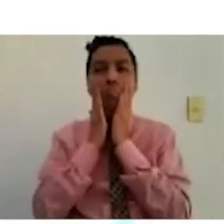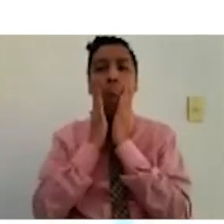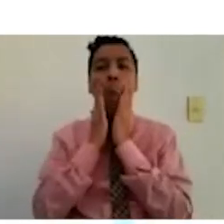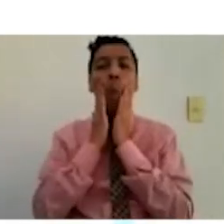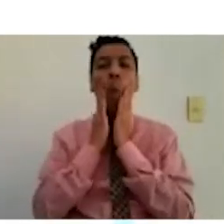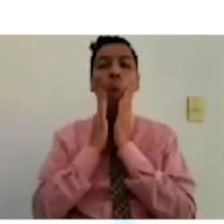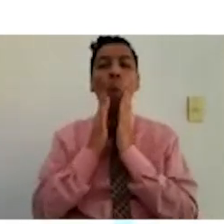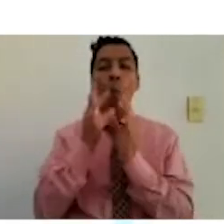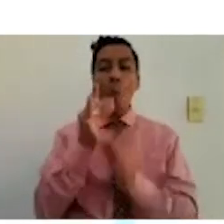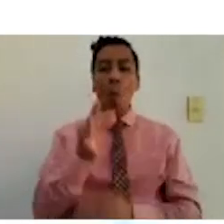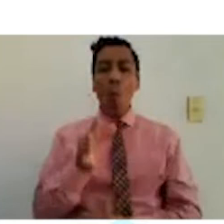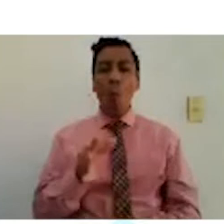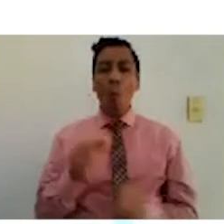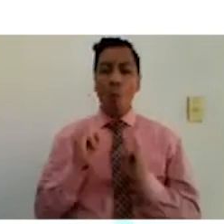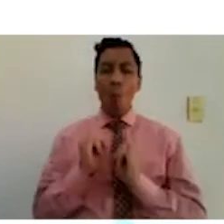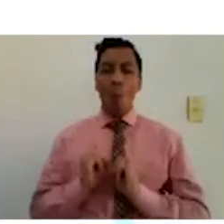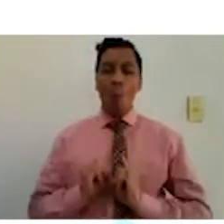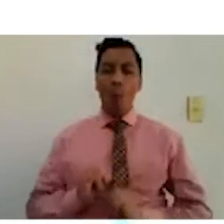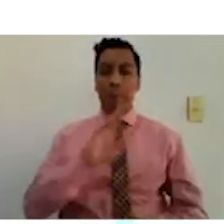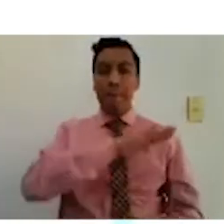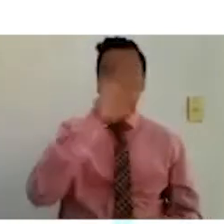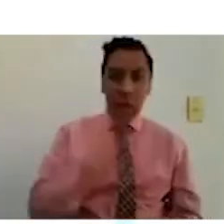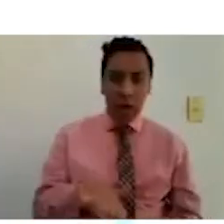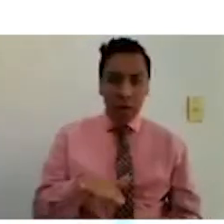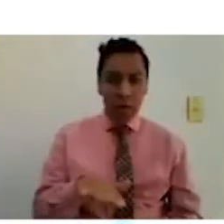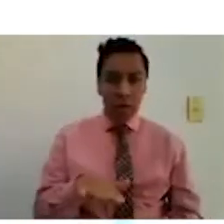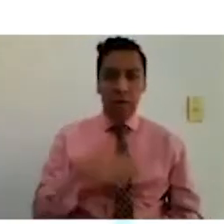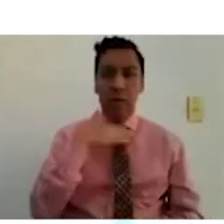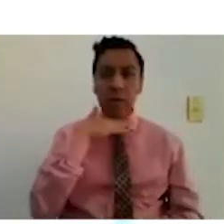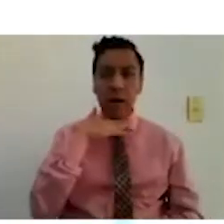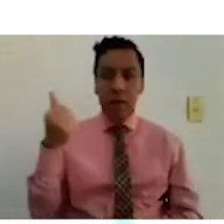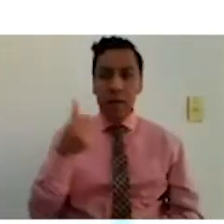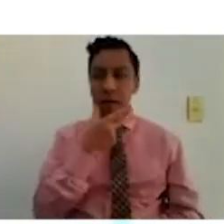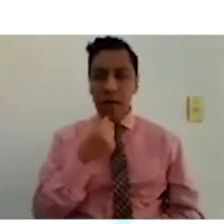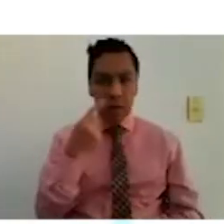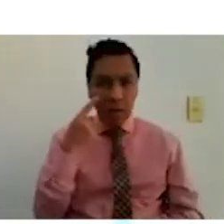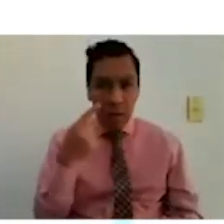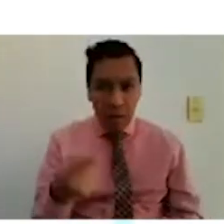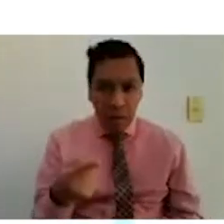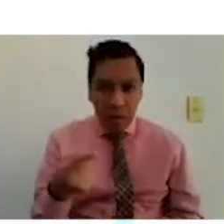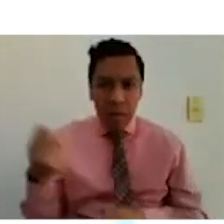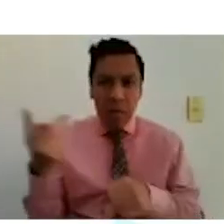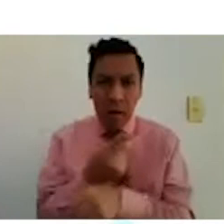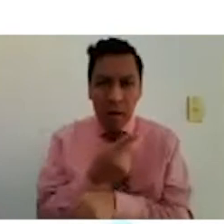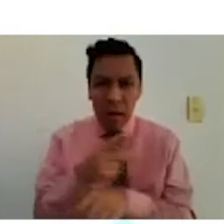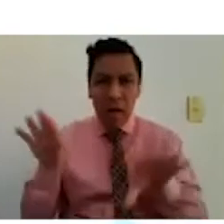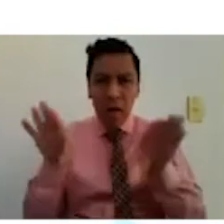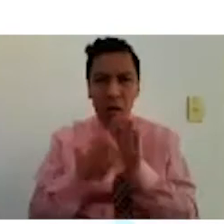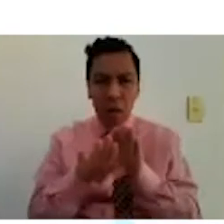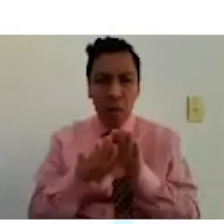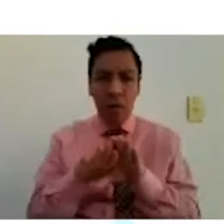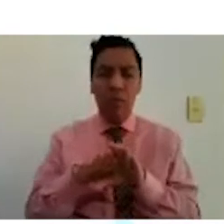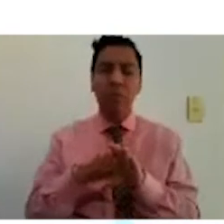veneciano. Un cierto eco de este tema viene también con la película